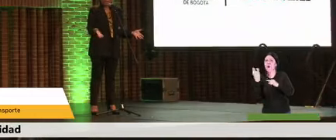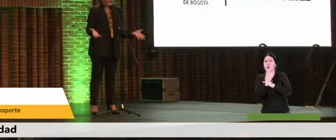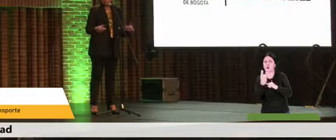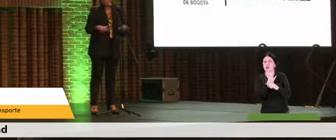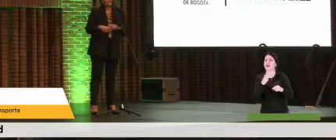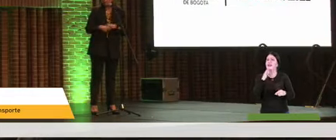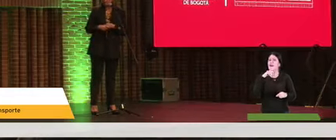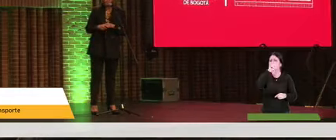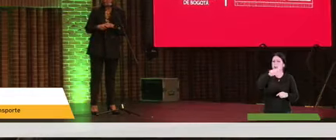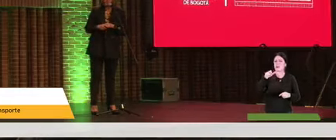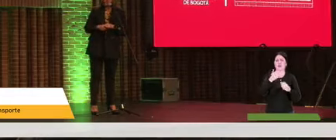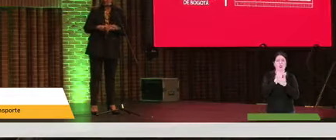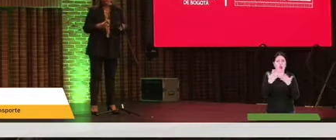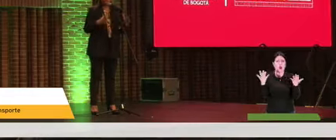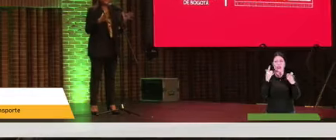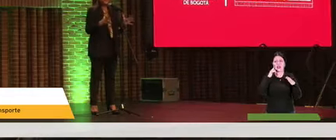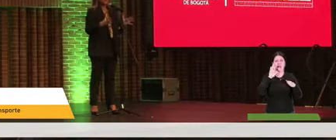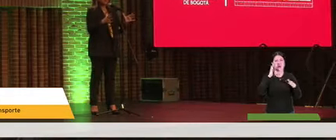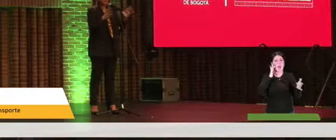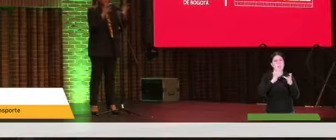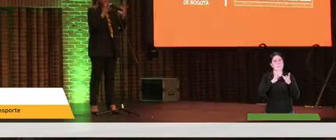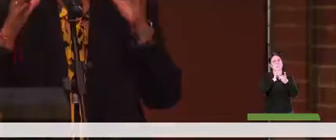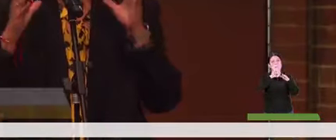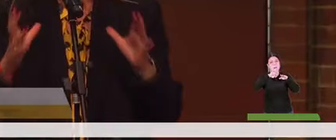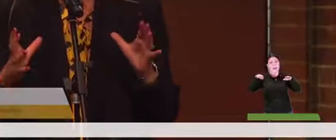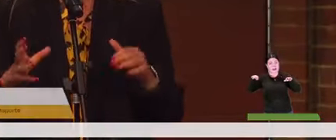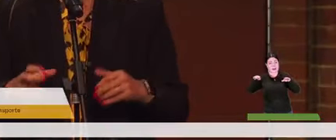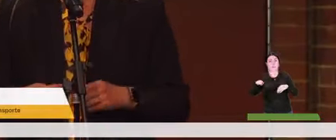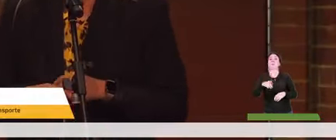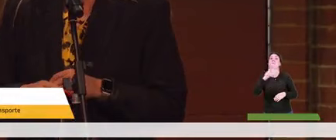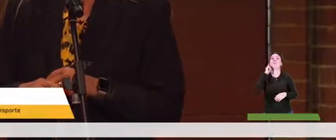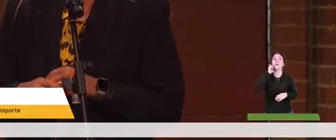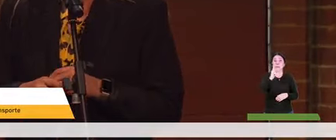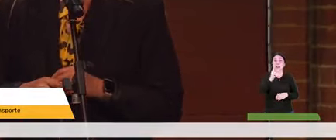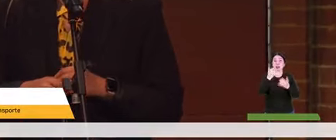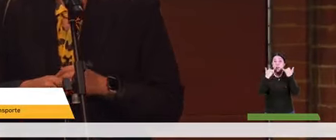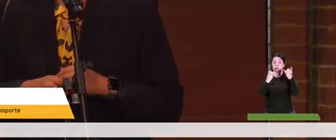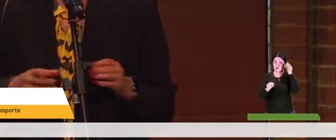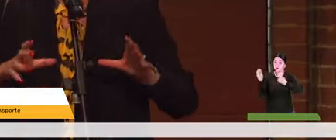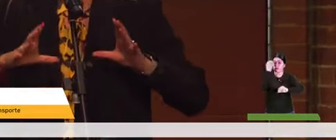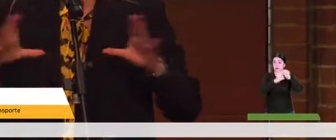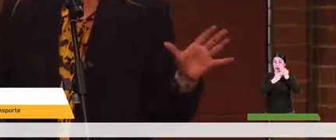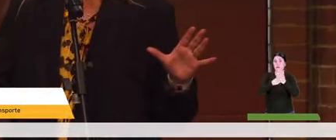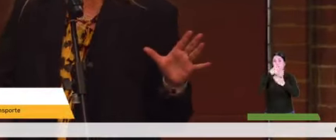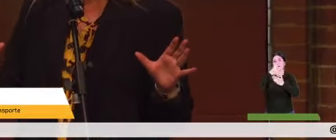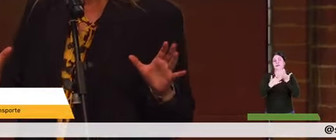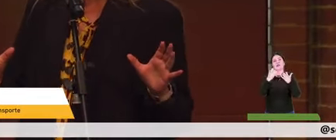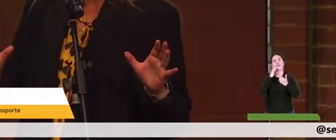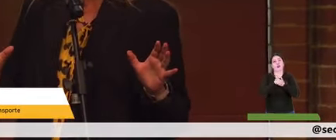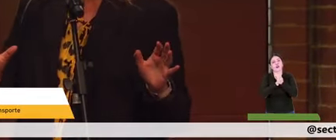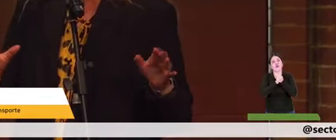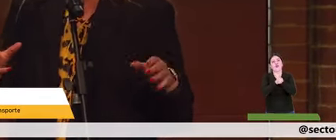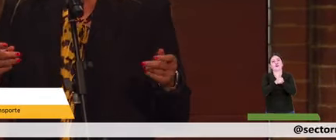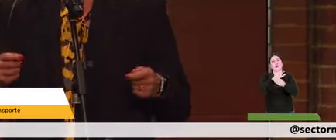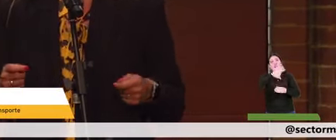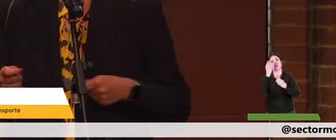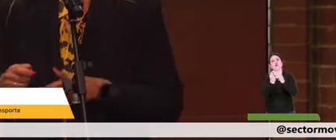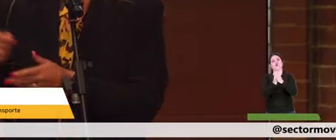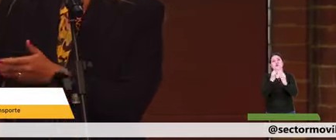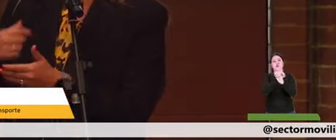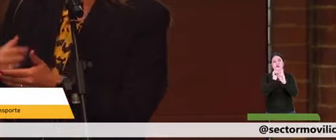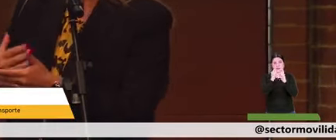utilizan el espacio público para parquear. Pues bien, lo que ha desarrollado este proyecto es una ruta de inclusión social mediante la